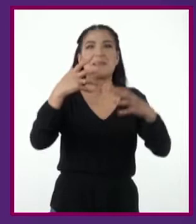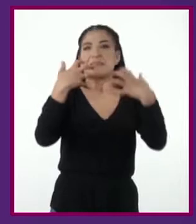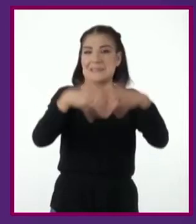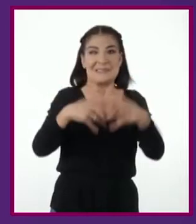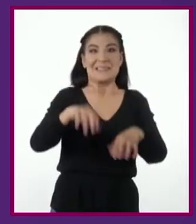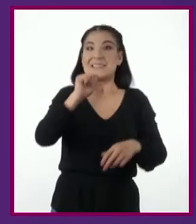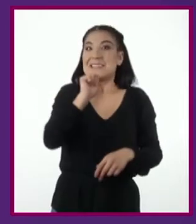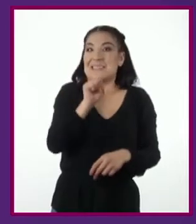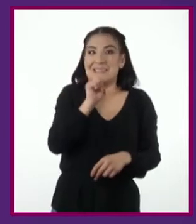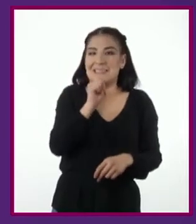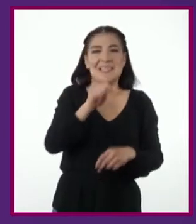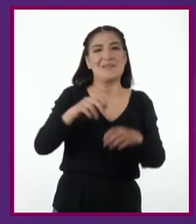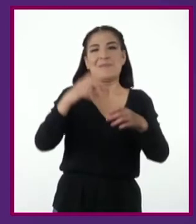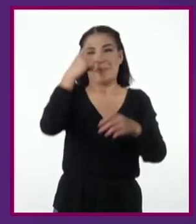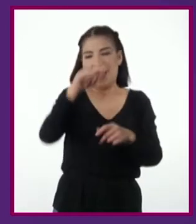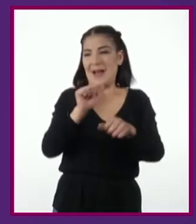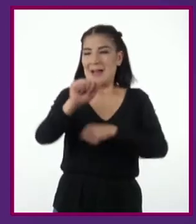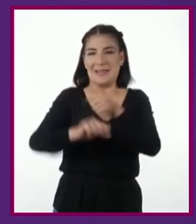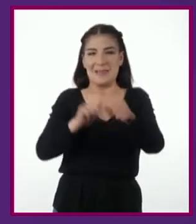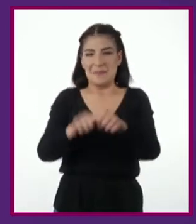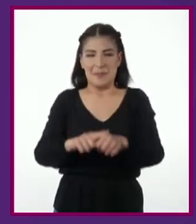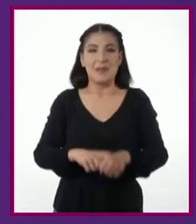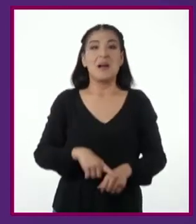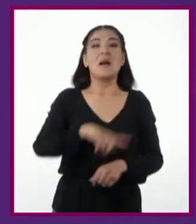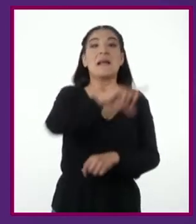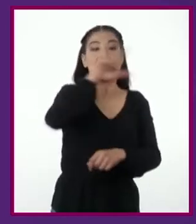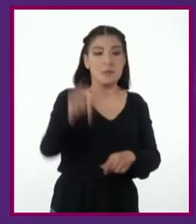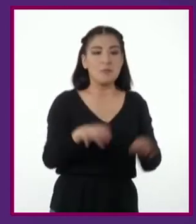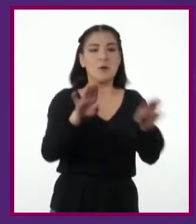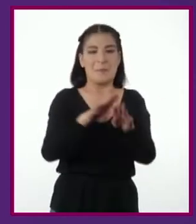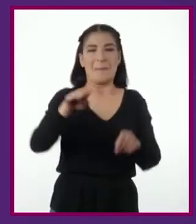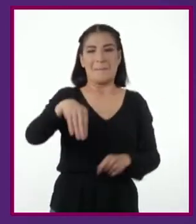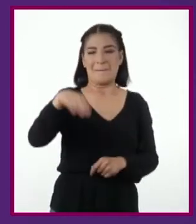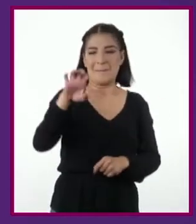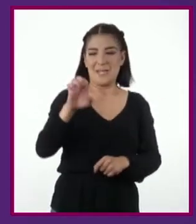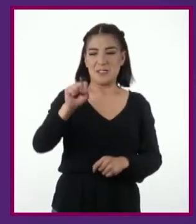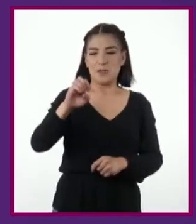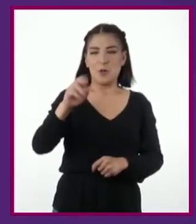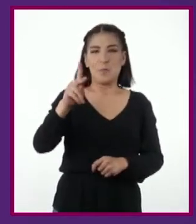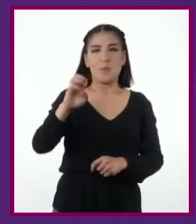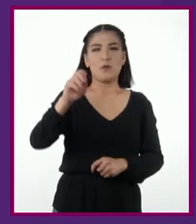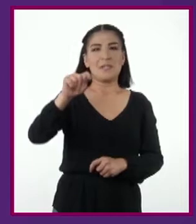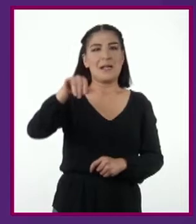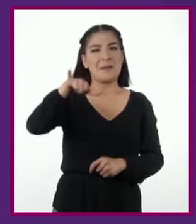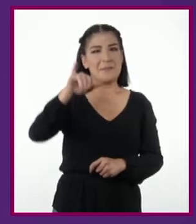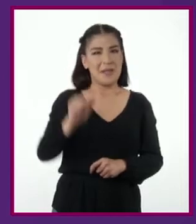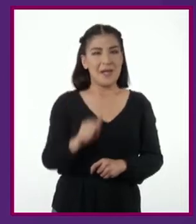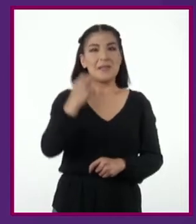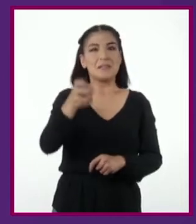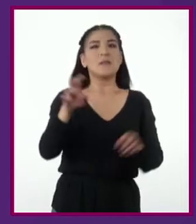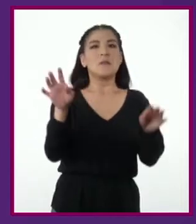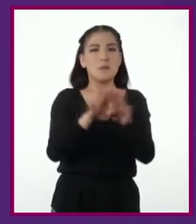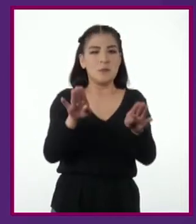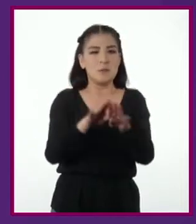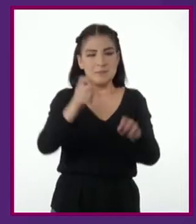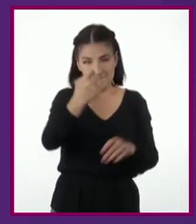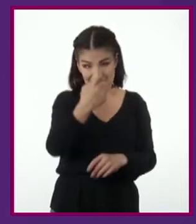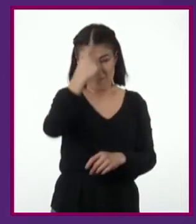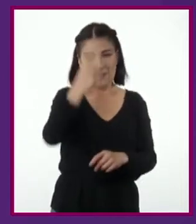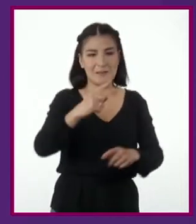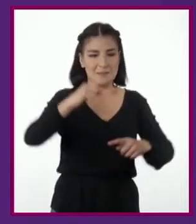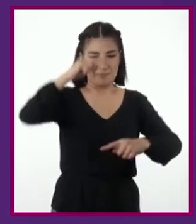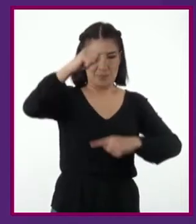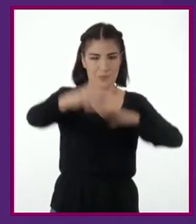animales, a diferencia de civilizaciones como Mesopotamia, donde se inventó y utilizó la